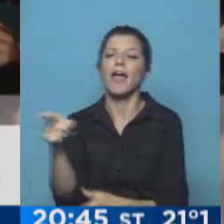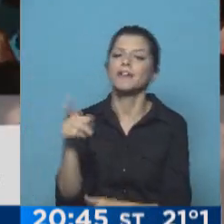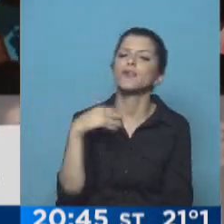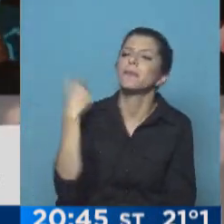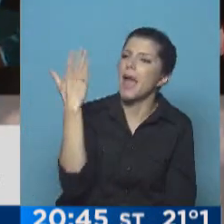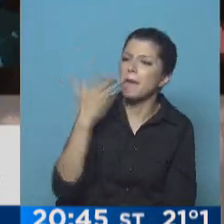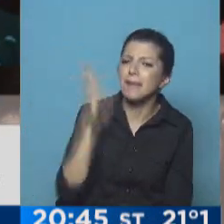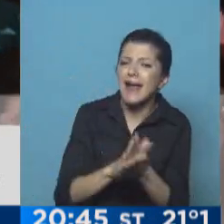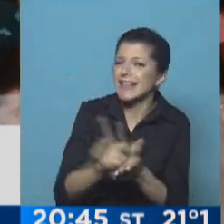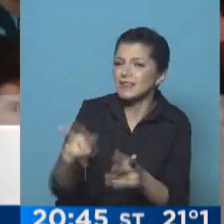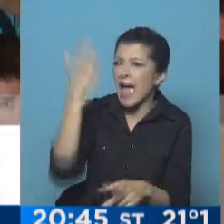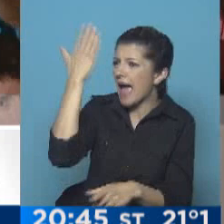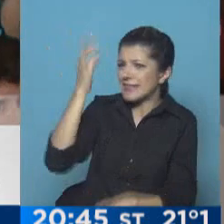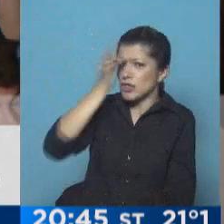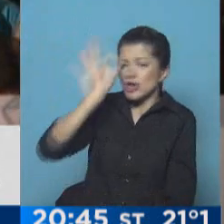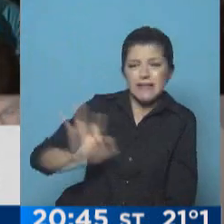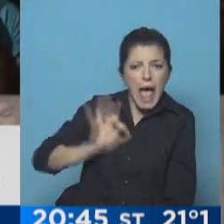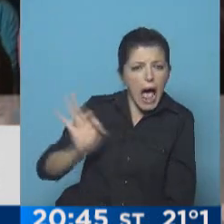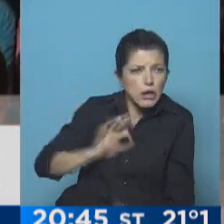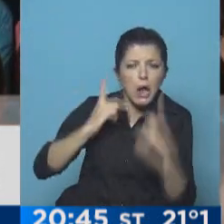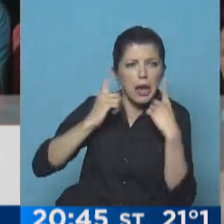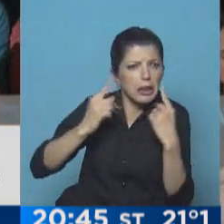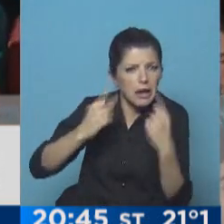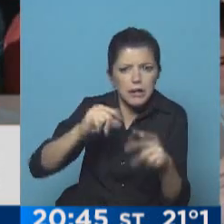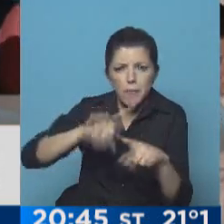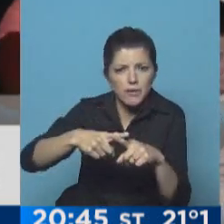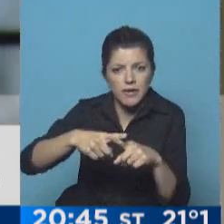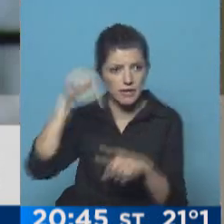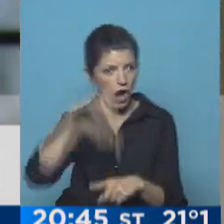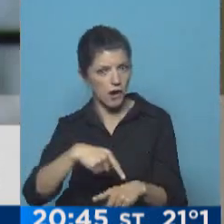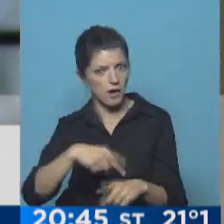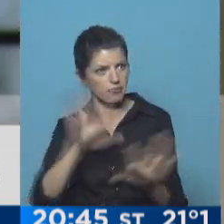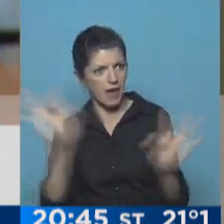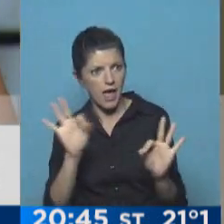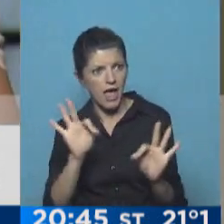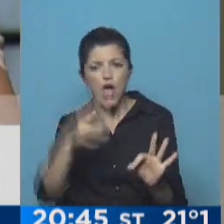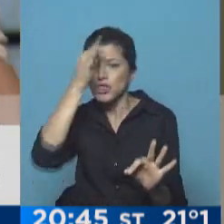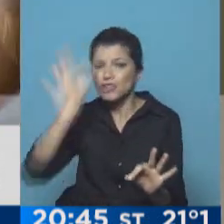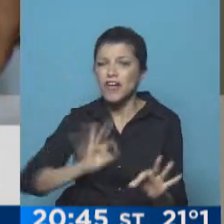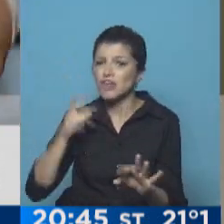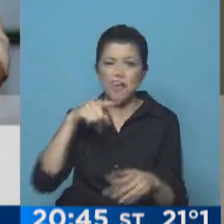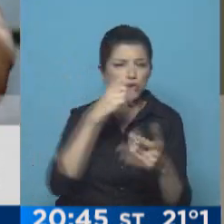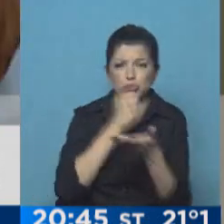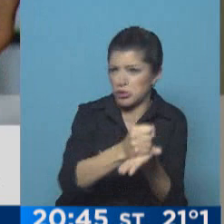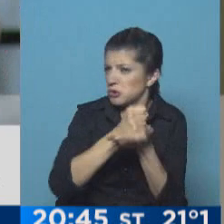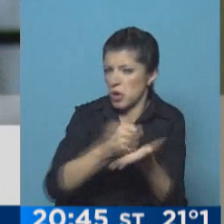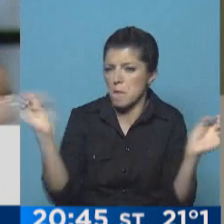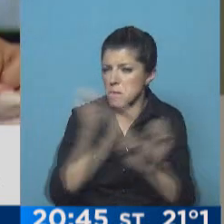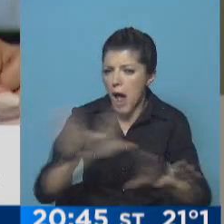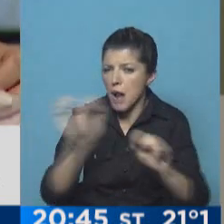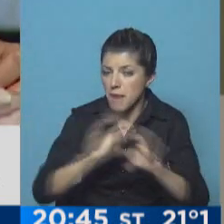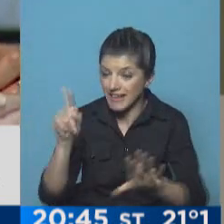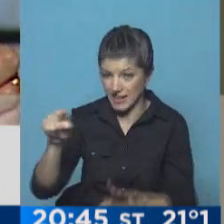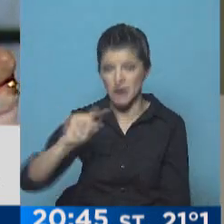políticas que criticaron durante 12 años porque durante 12 años nos dijeron que los subsidios estaban mal y ahora